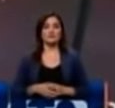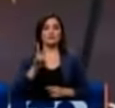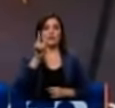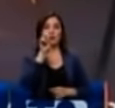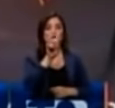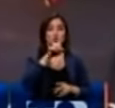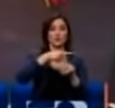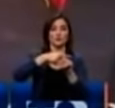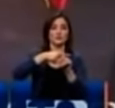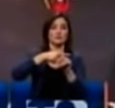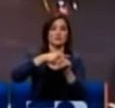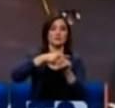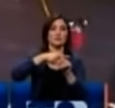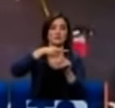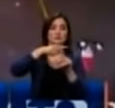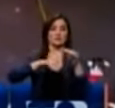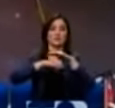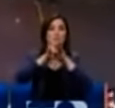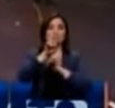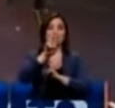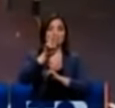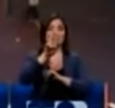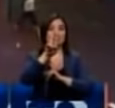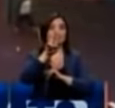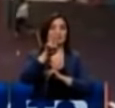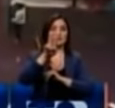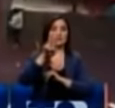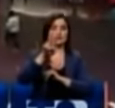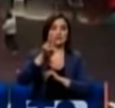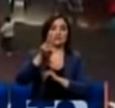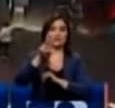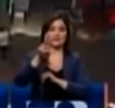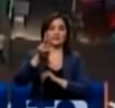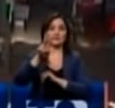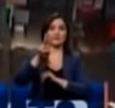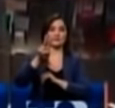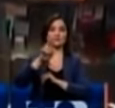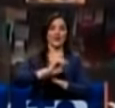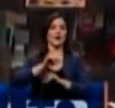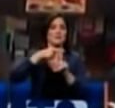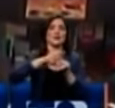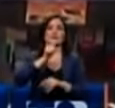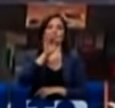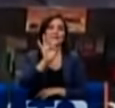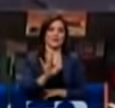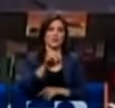mínima de 21 y una máxima de 21, una máxima Una mínima de 19 grados, ya me la pusieron. Exacto. Al revés, ¿qué pasó?